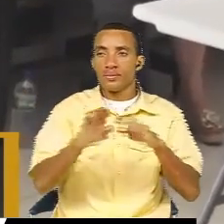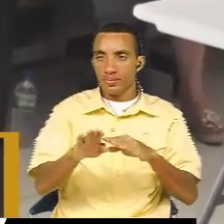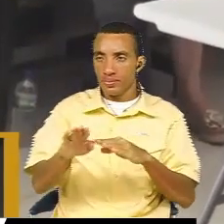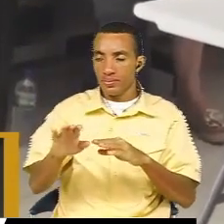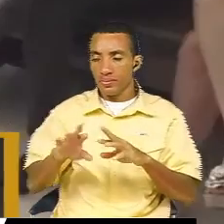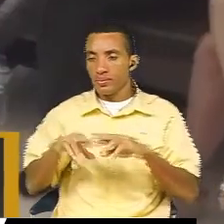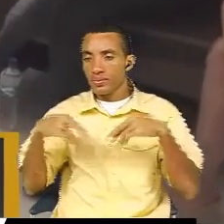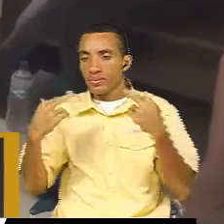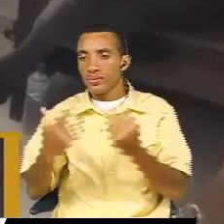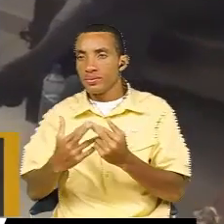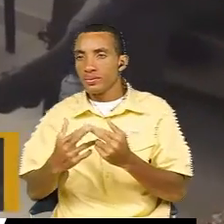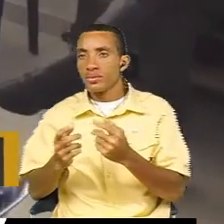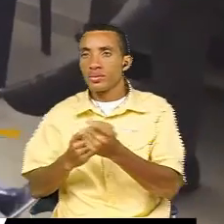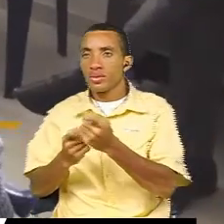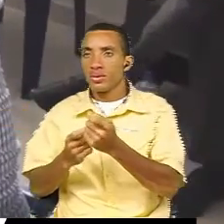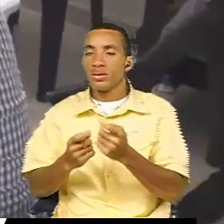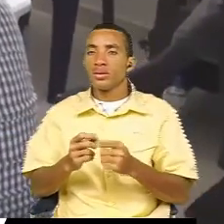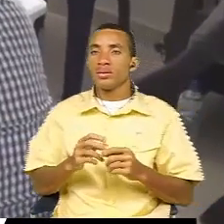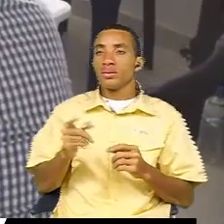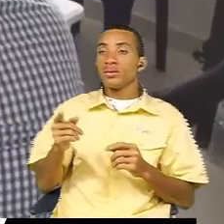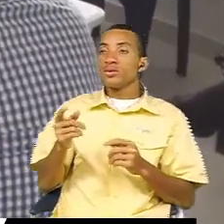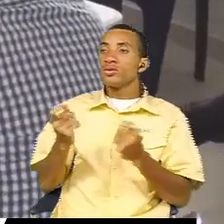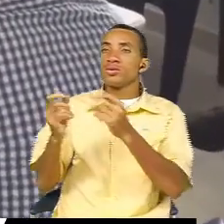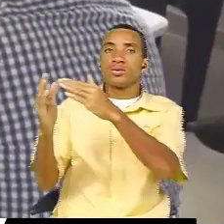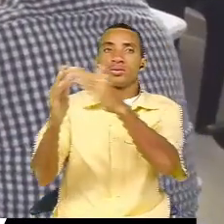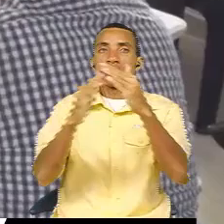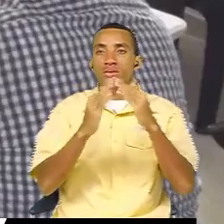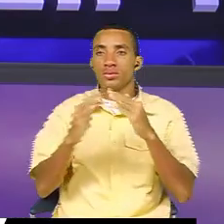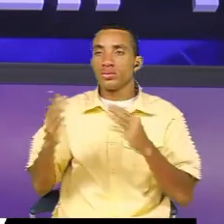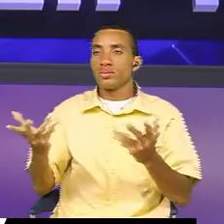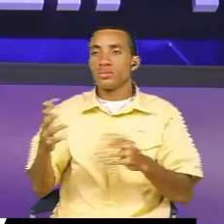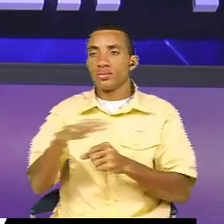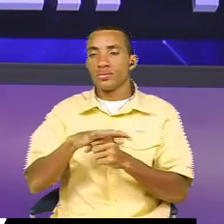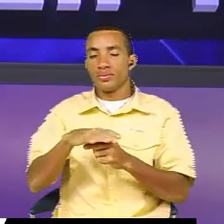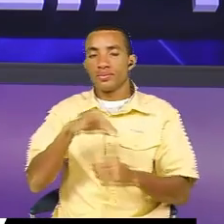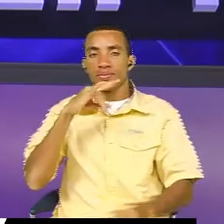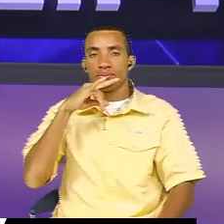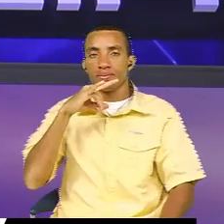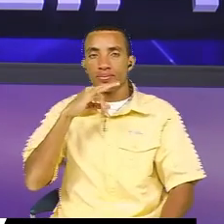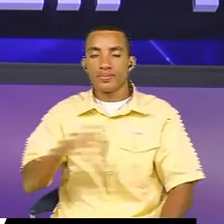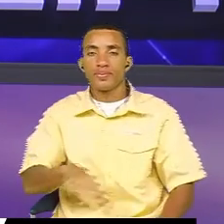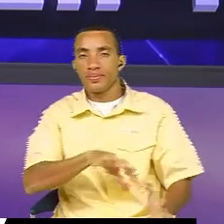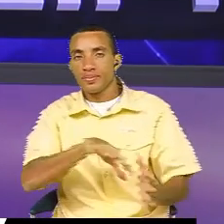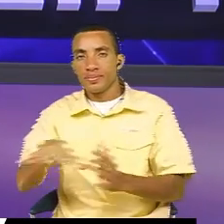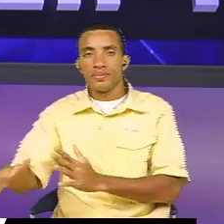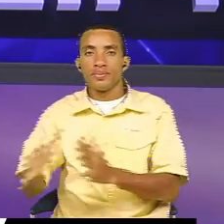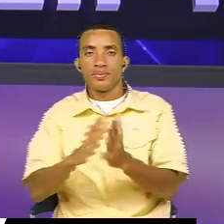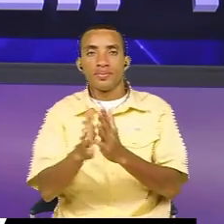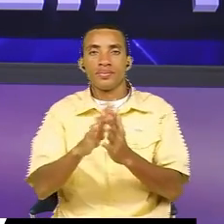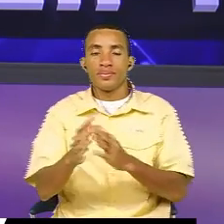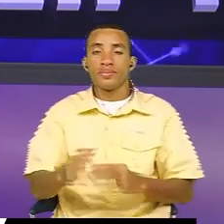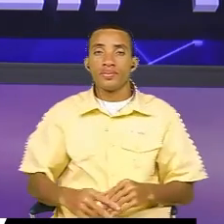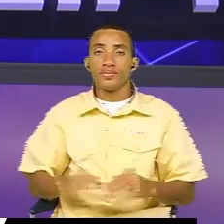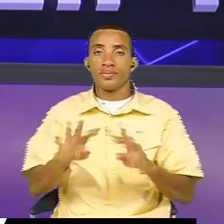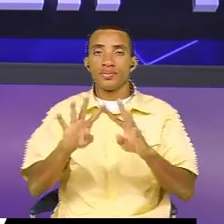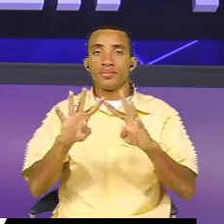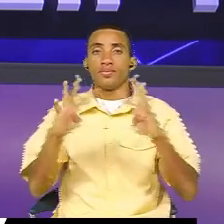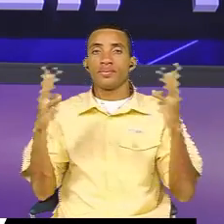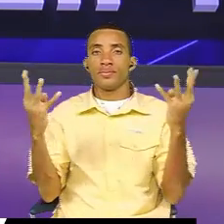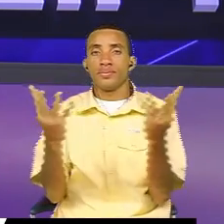la zona comercial y residencial del barrio Torcoroma. Y en otras noticias, el Senado de la República aprobó